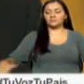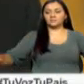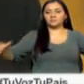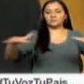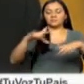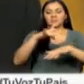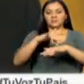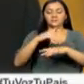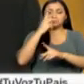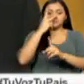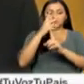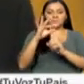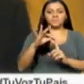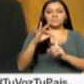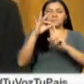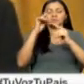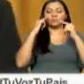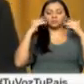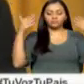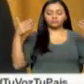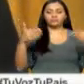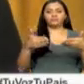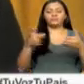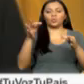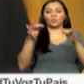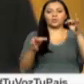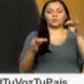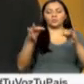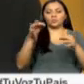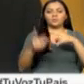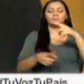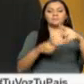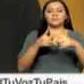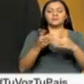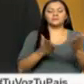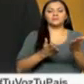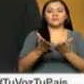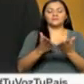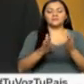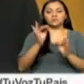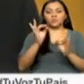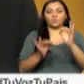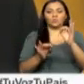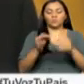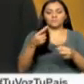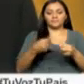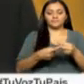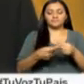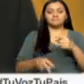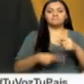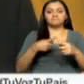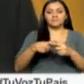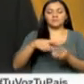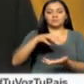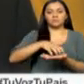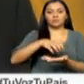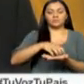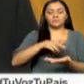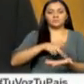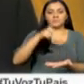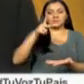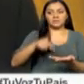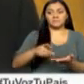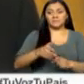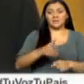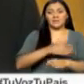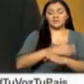fundamentalmente implica una concentración de judicaturas y de servicios judiciales en Quito y en la provincia de Pichincha nunca antes